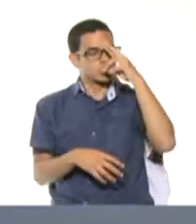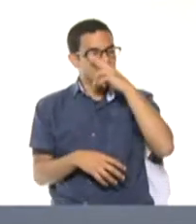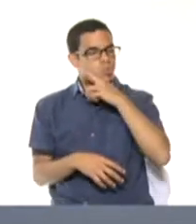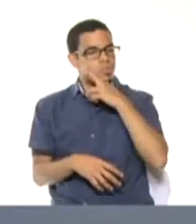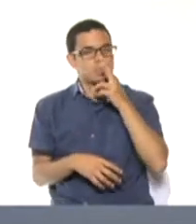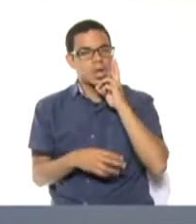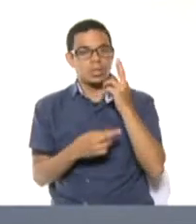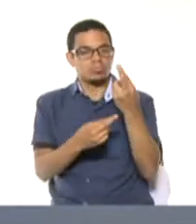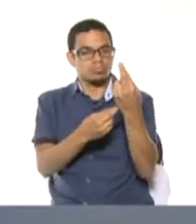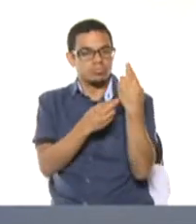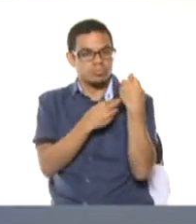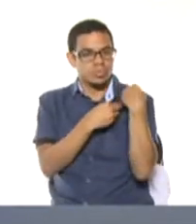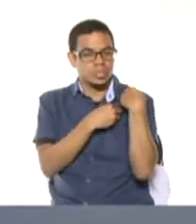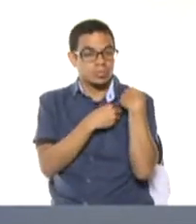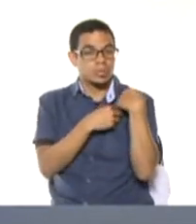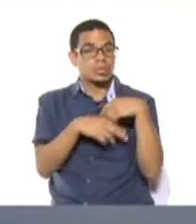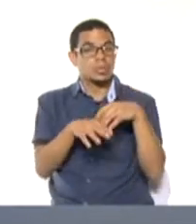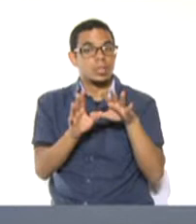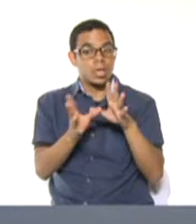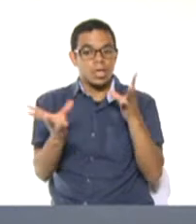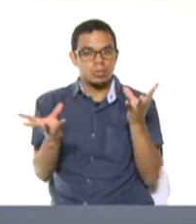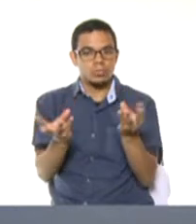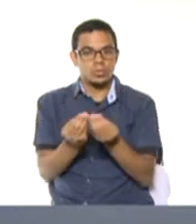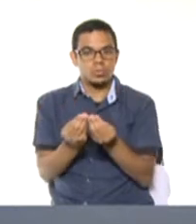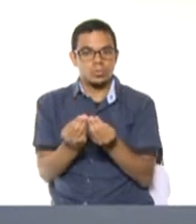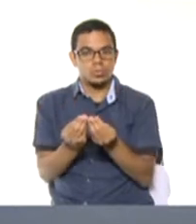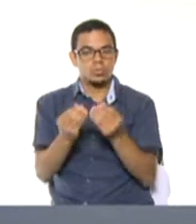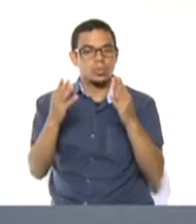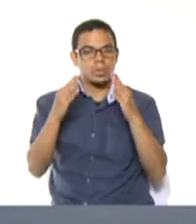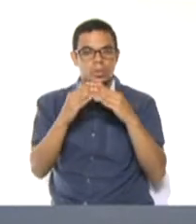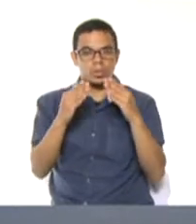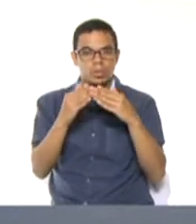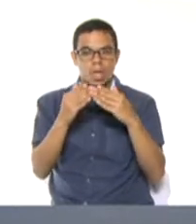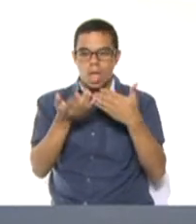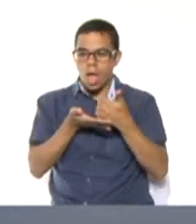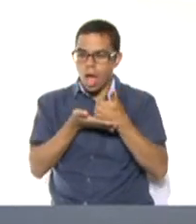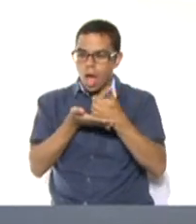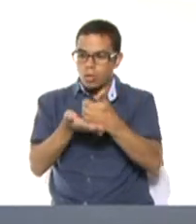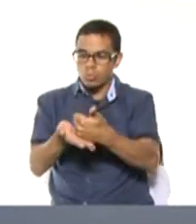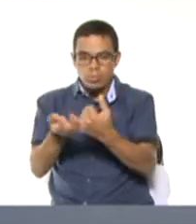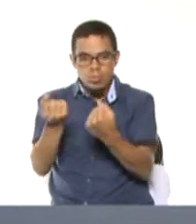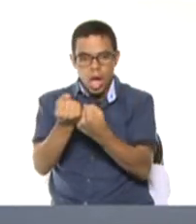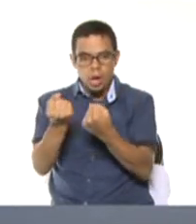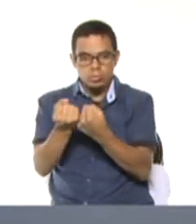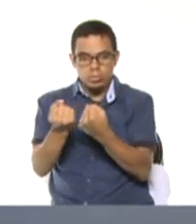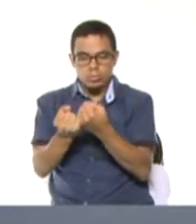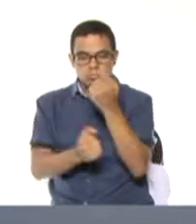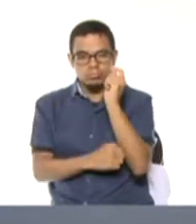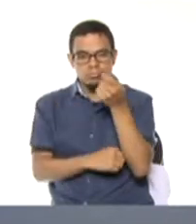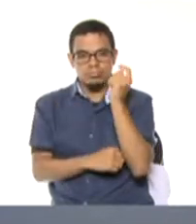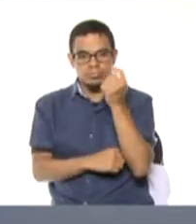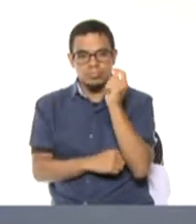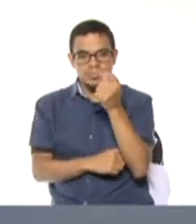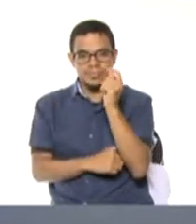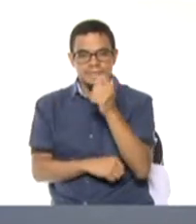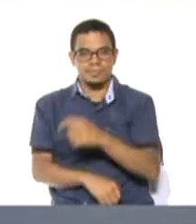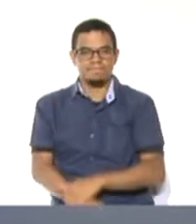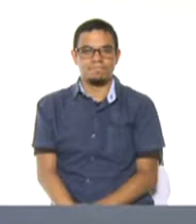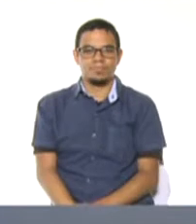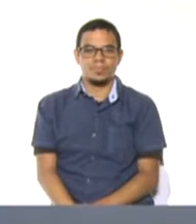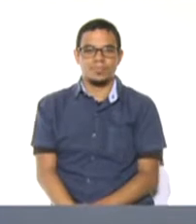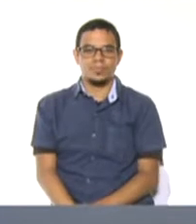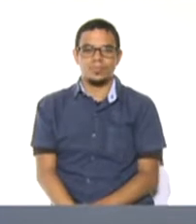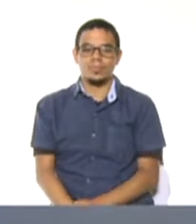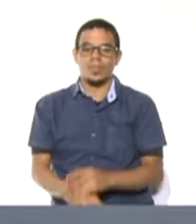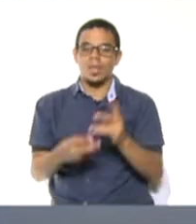y representantes o responsables que los acompañan en casa elaborando sus actividades diarias.